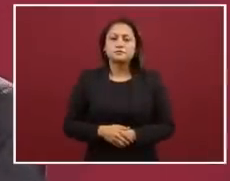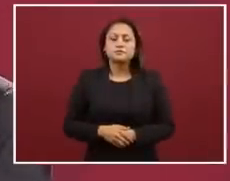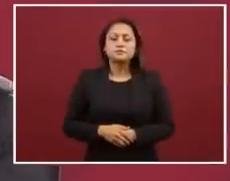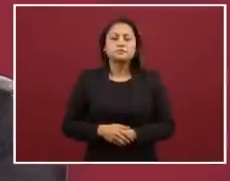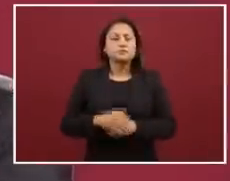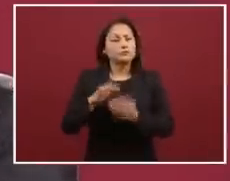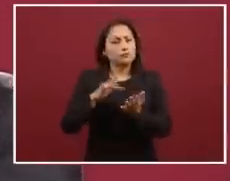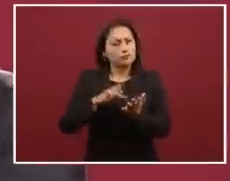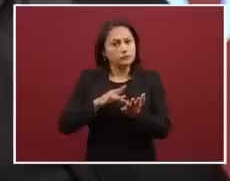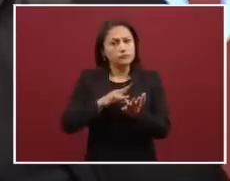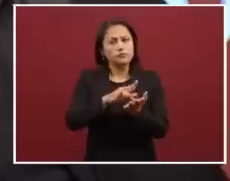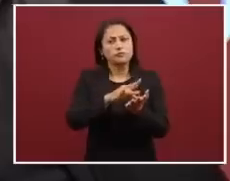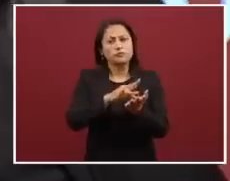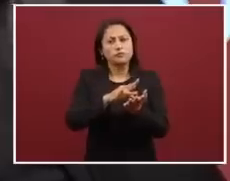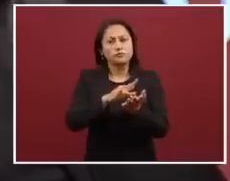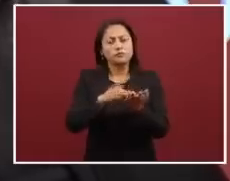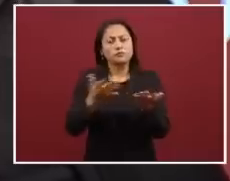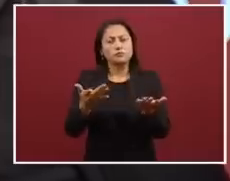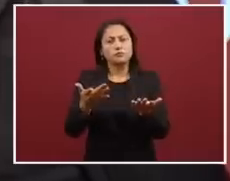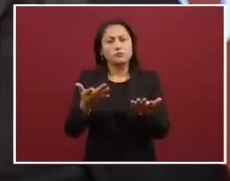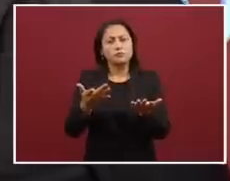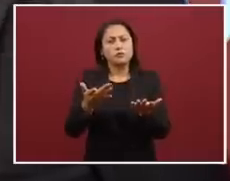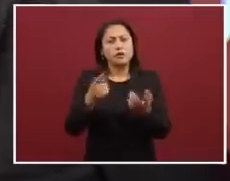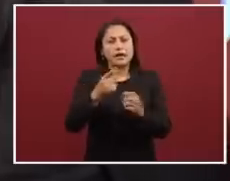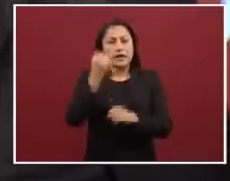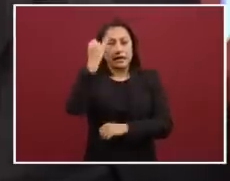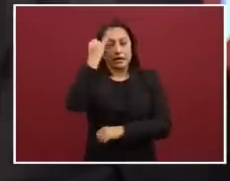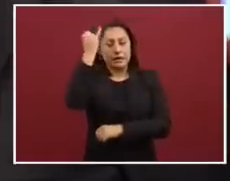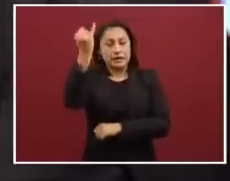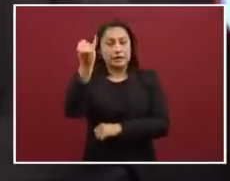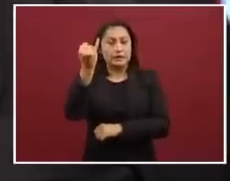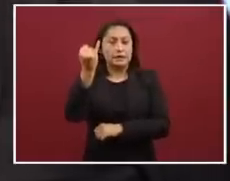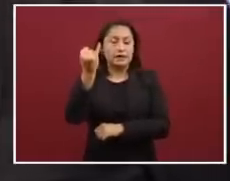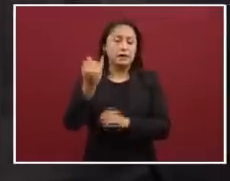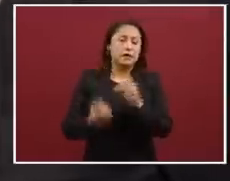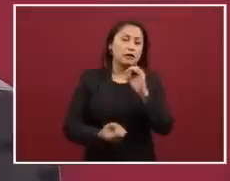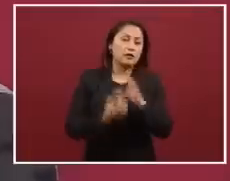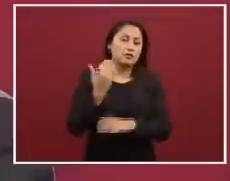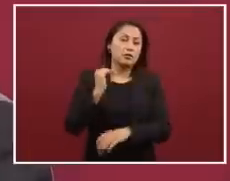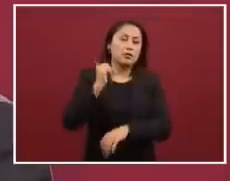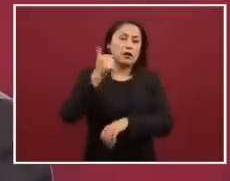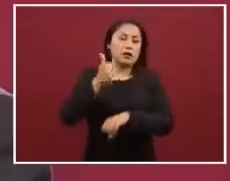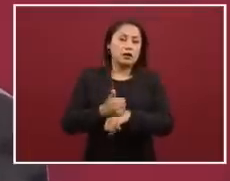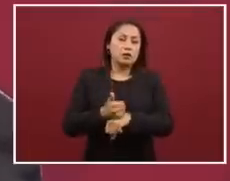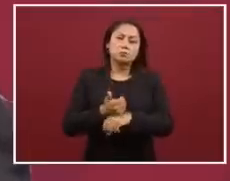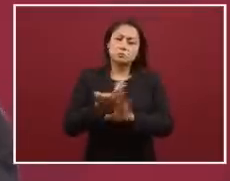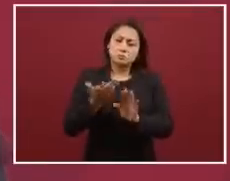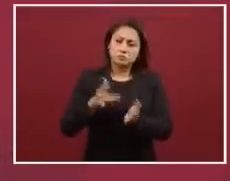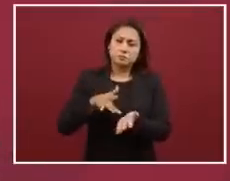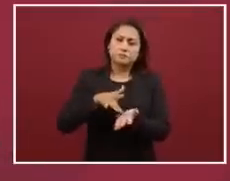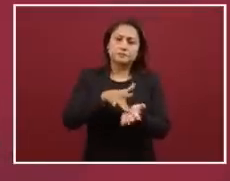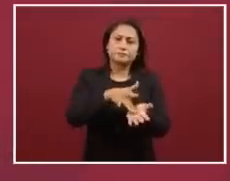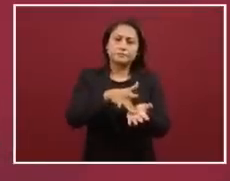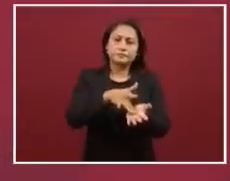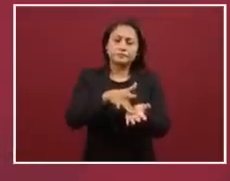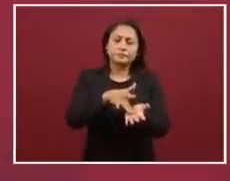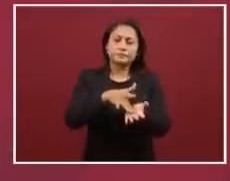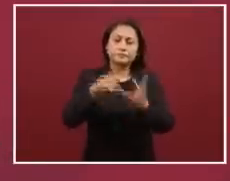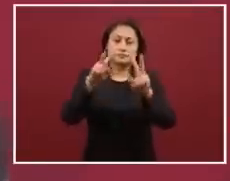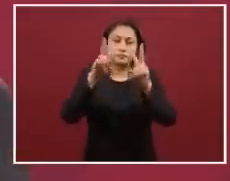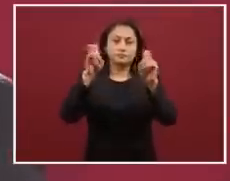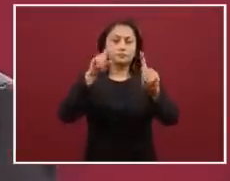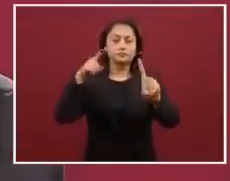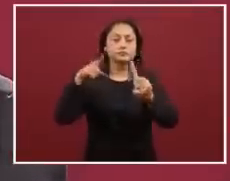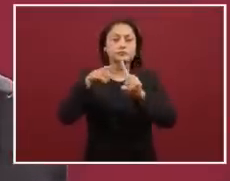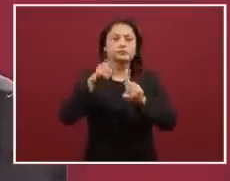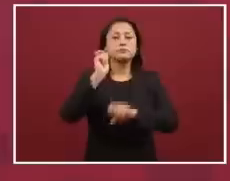disponga en esta estrategia innovadora de permitir que